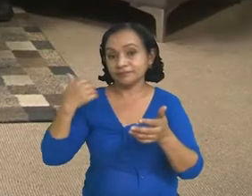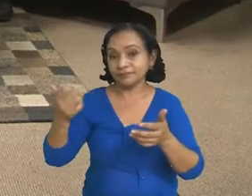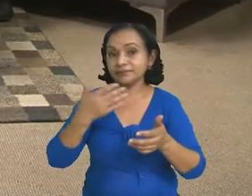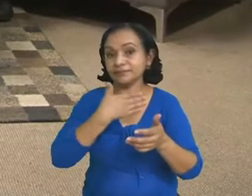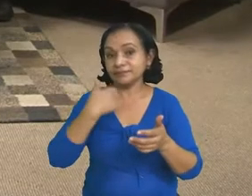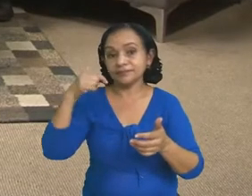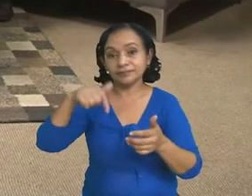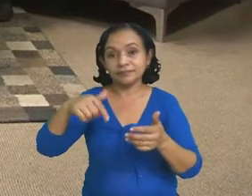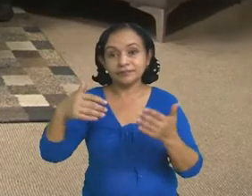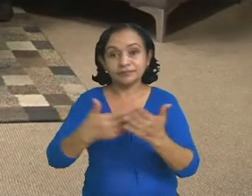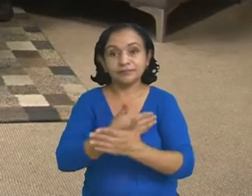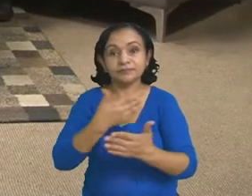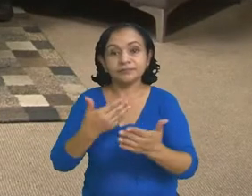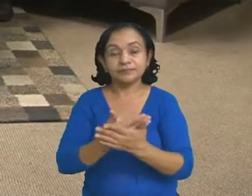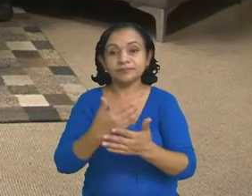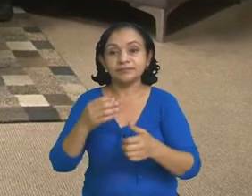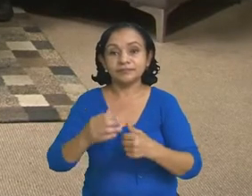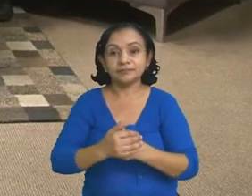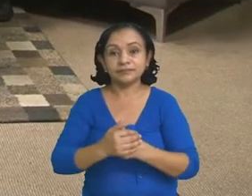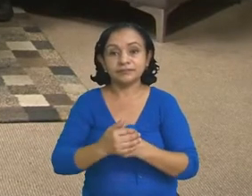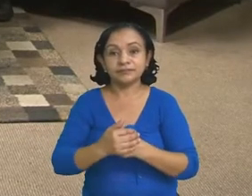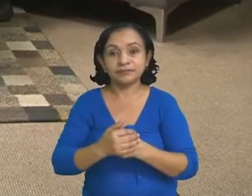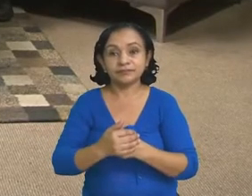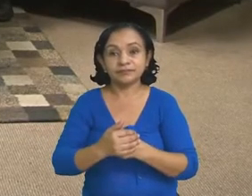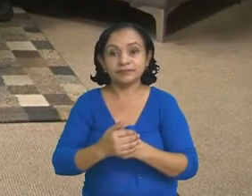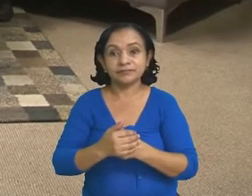grandemente en estos últimos